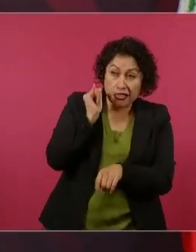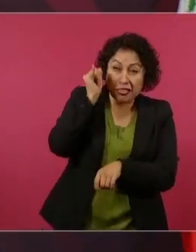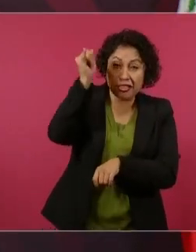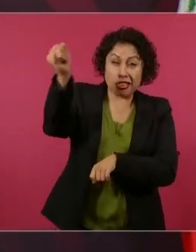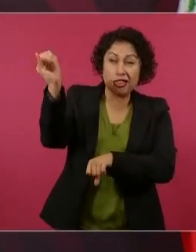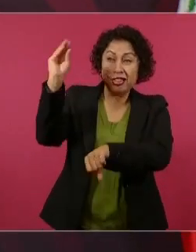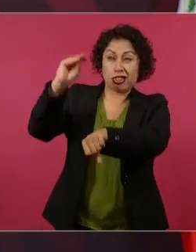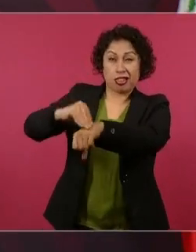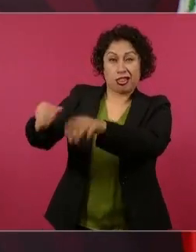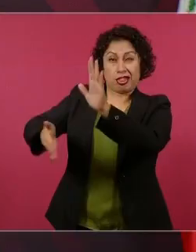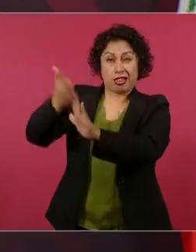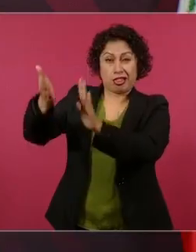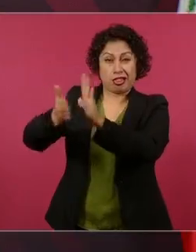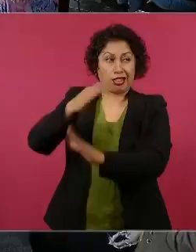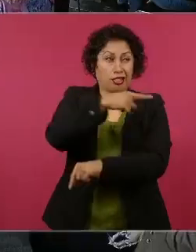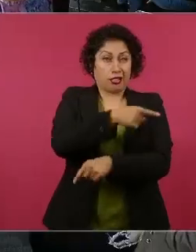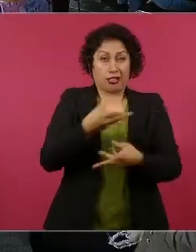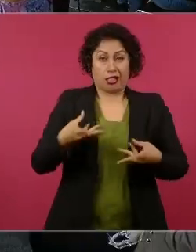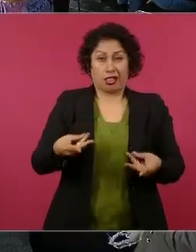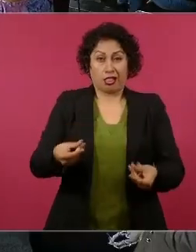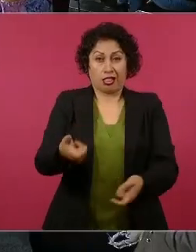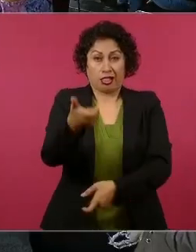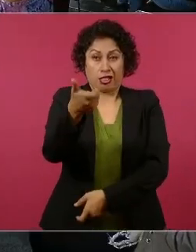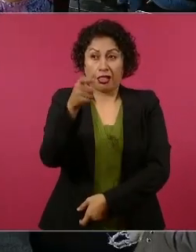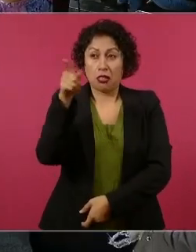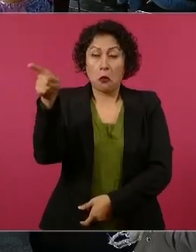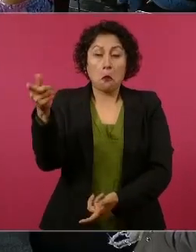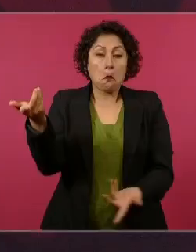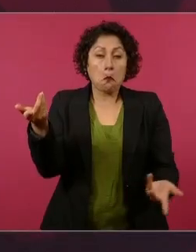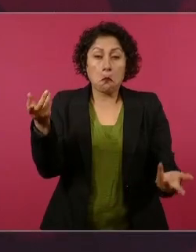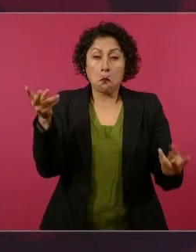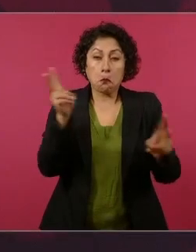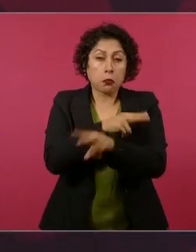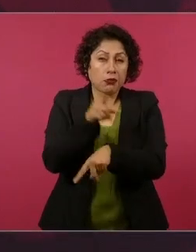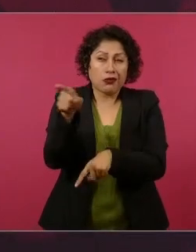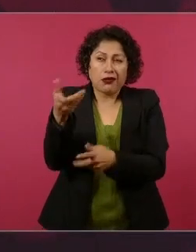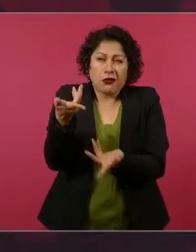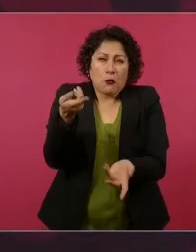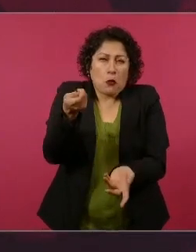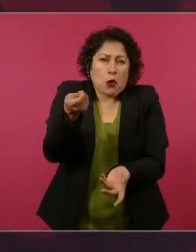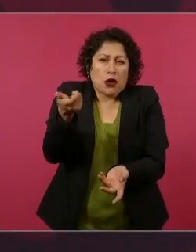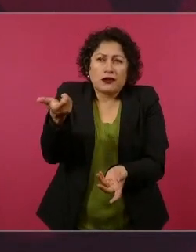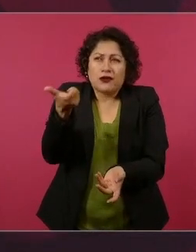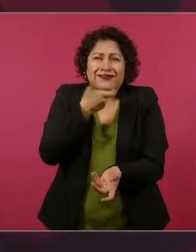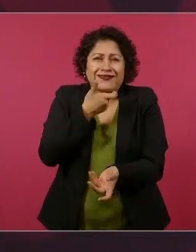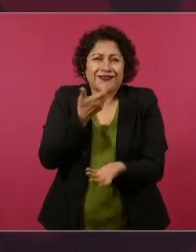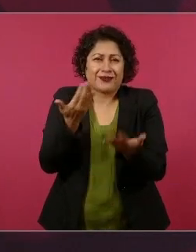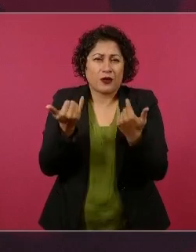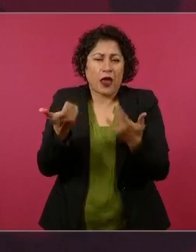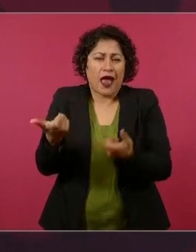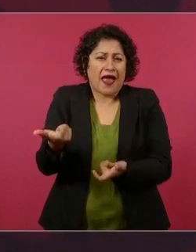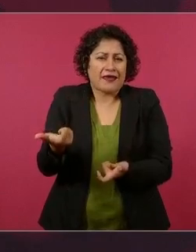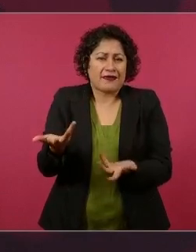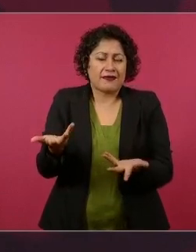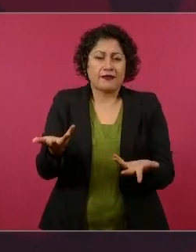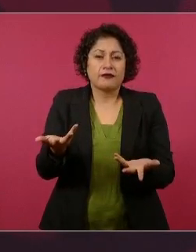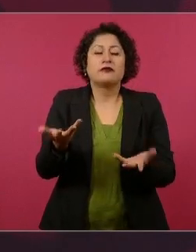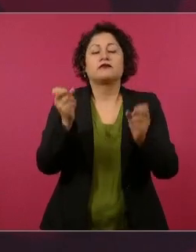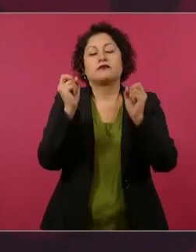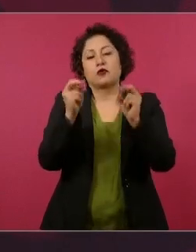En las comunidades apartadas, pues no, no hay sucursales de los bancos. Pero como